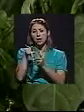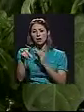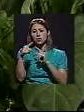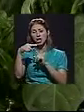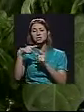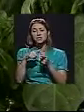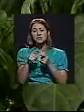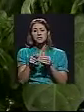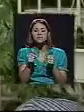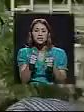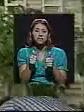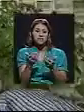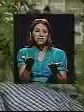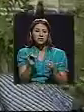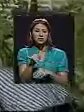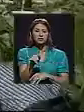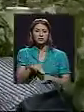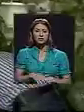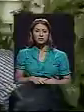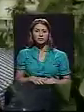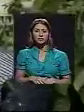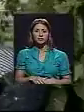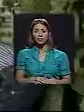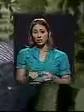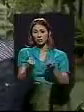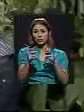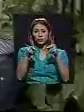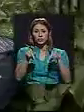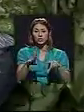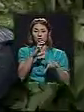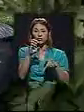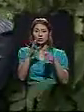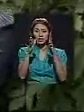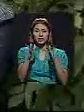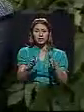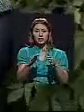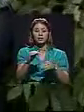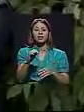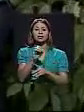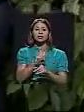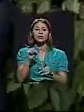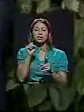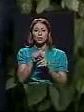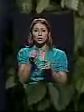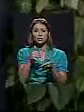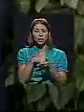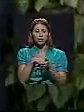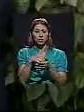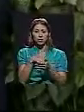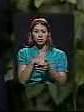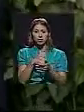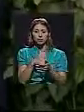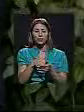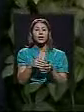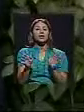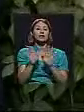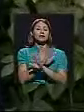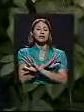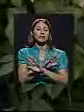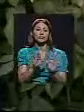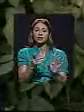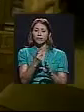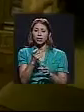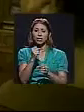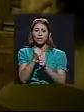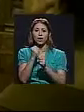Me la juego bien, así. Muchos costarricenses en situaciones vulnerables perdieron su trabajo por la crisis